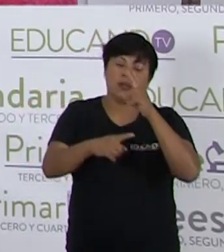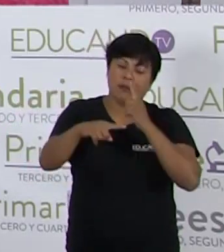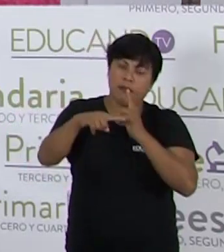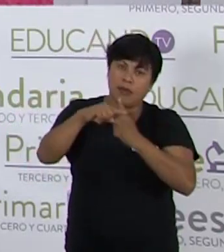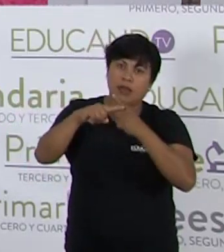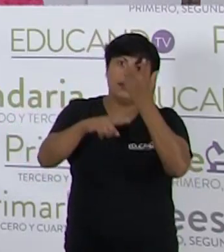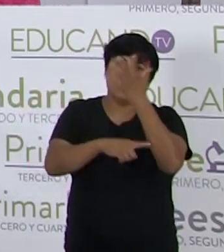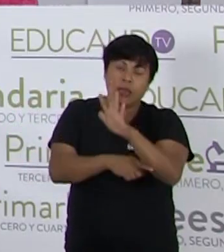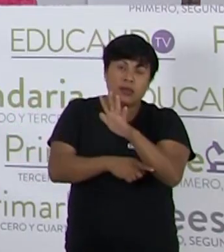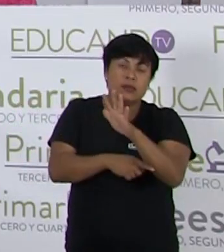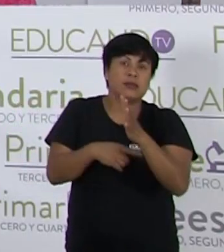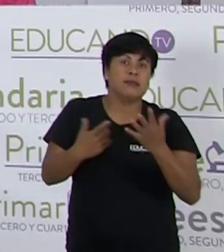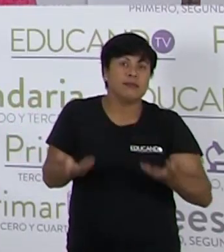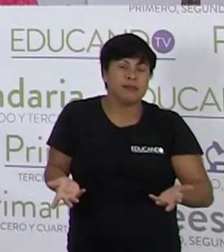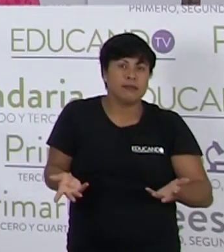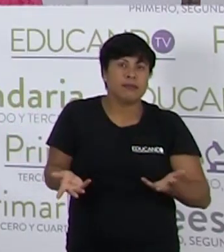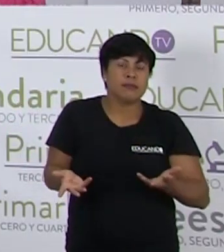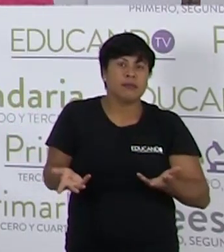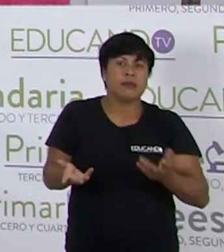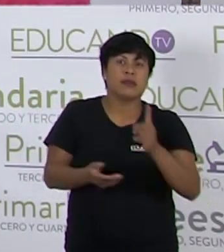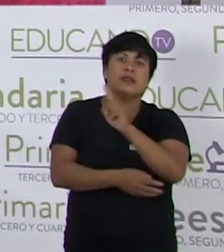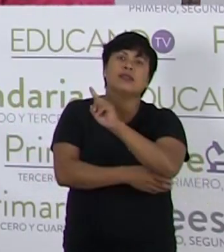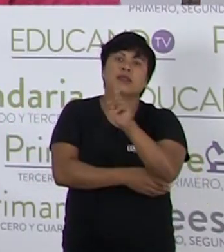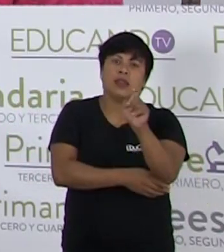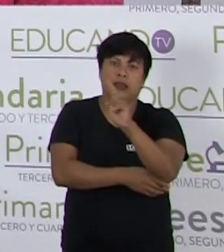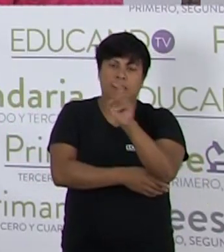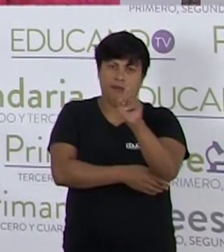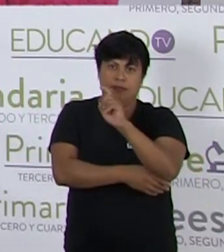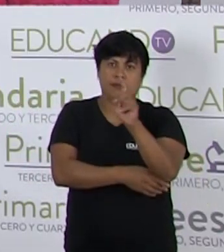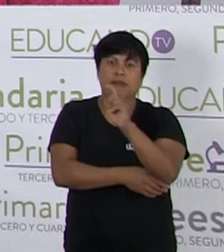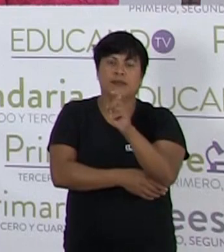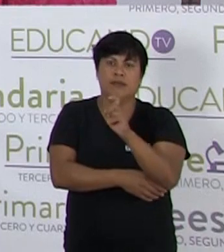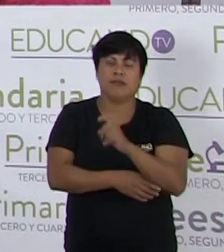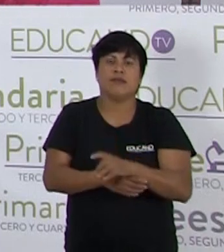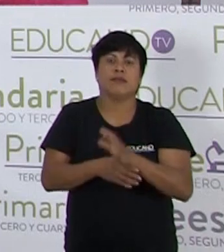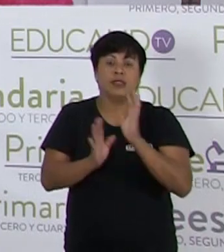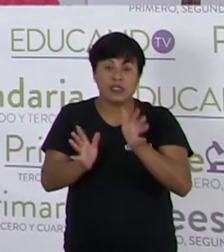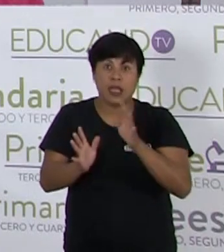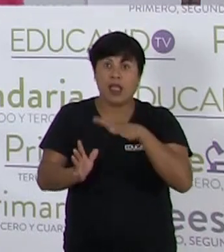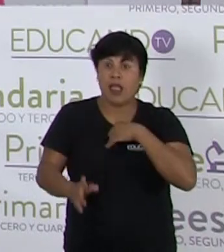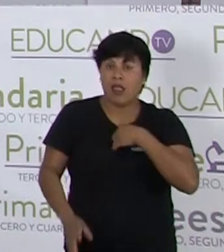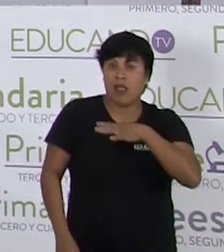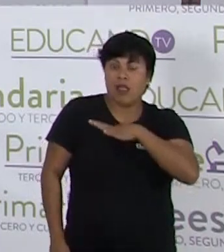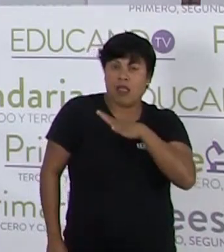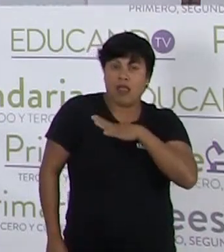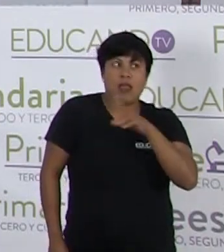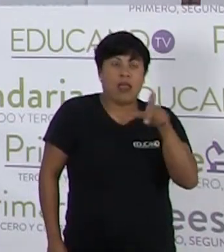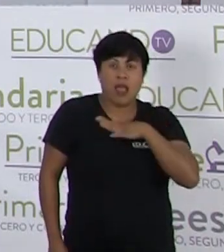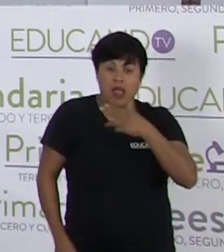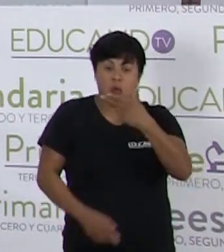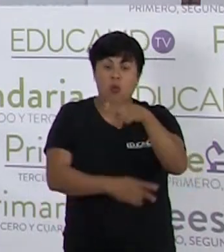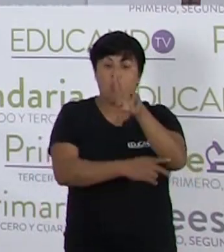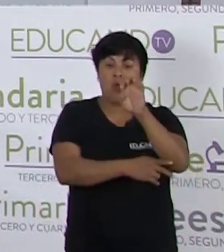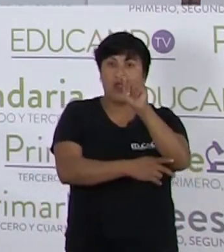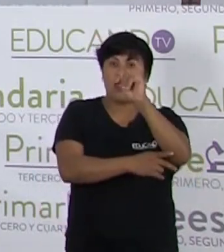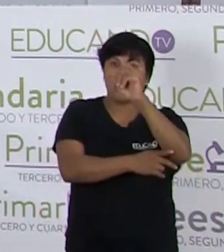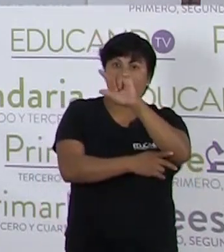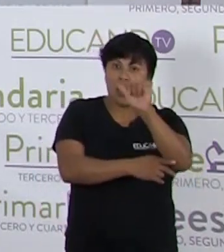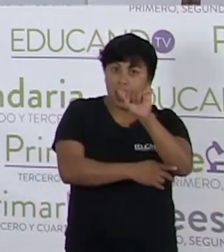10 serían 100. ¿Sí? Ya obtuve que en la huertilla yo